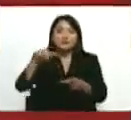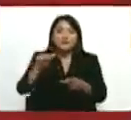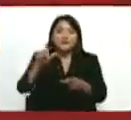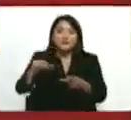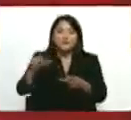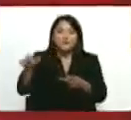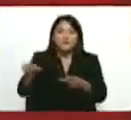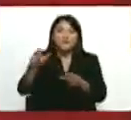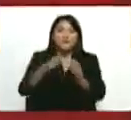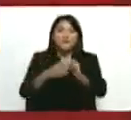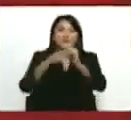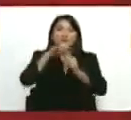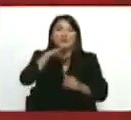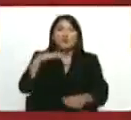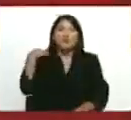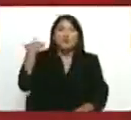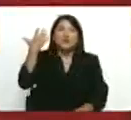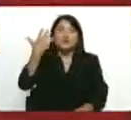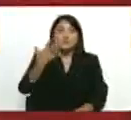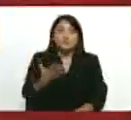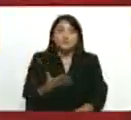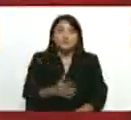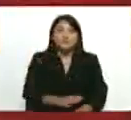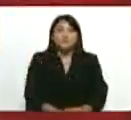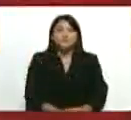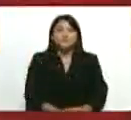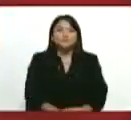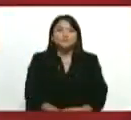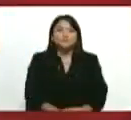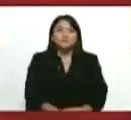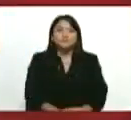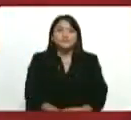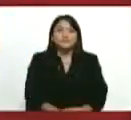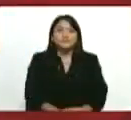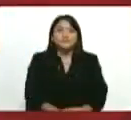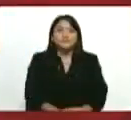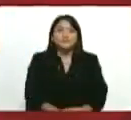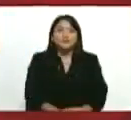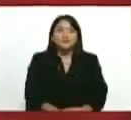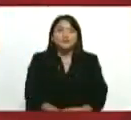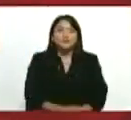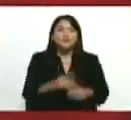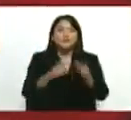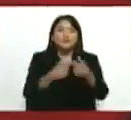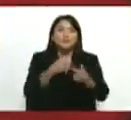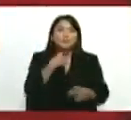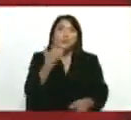Ya basta, después fueron ajusticiados, les cobraron con la vida.